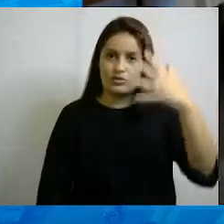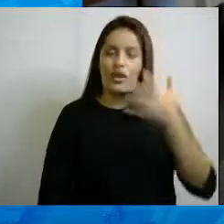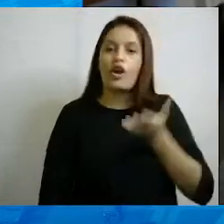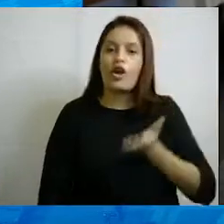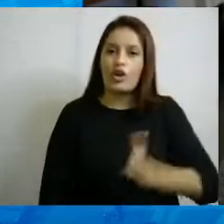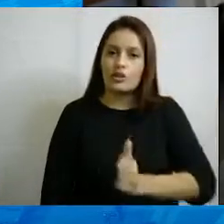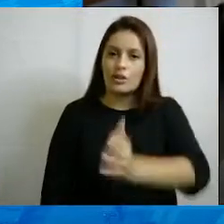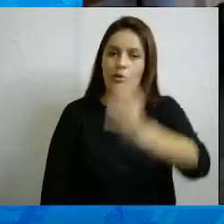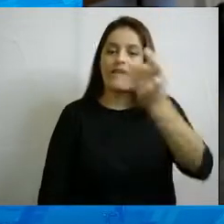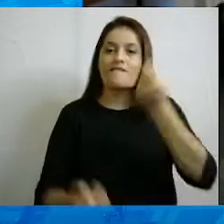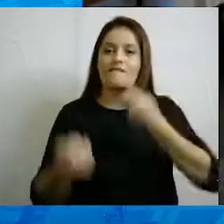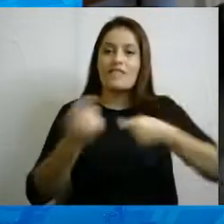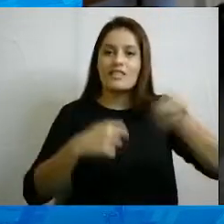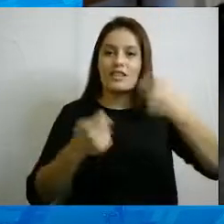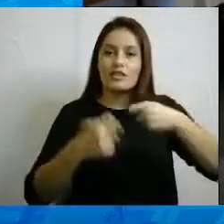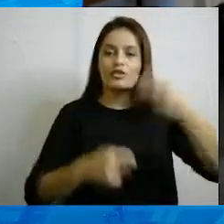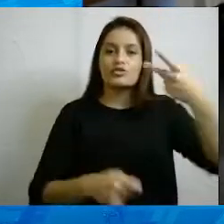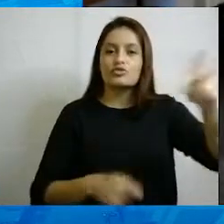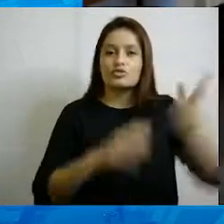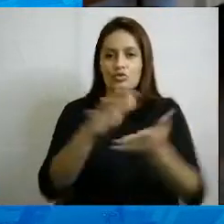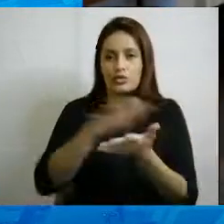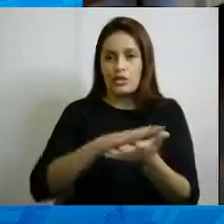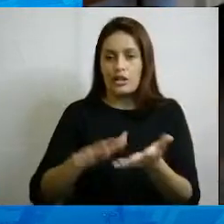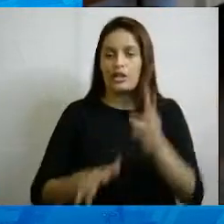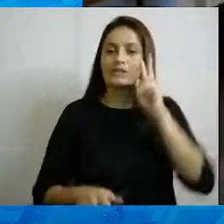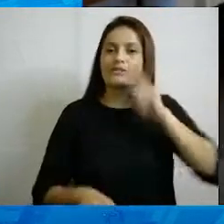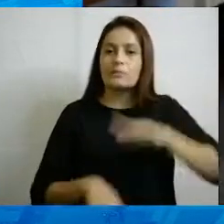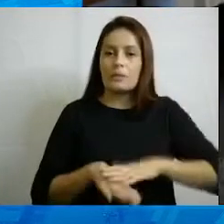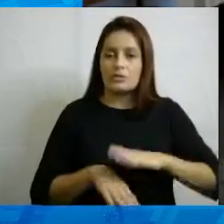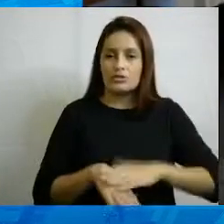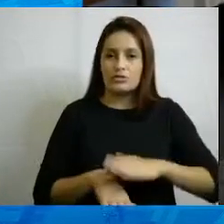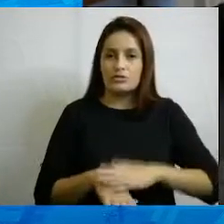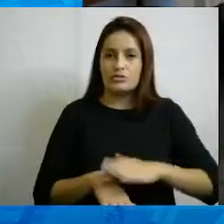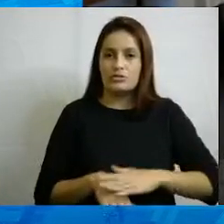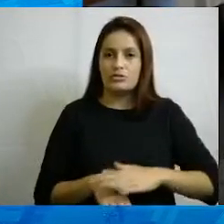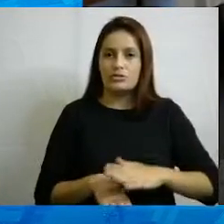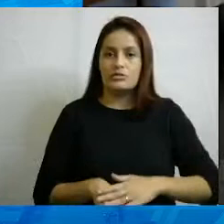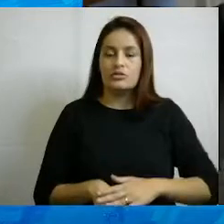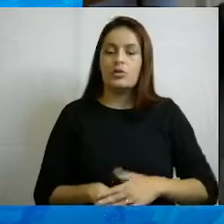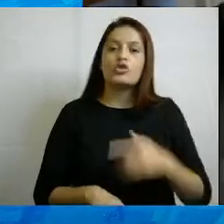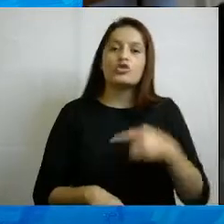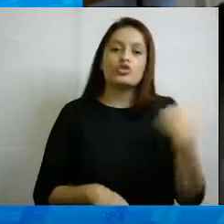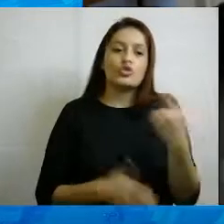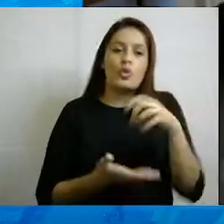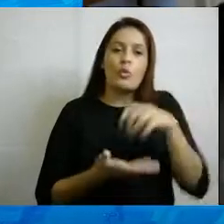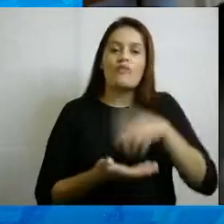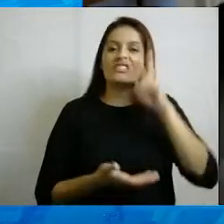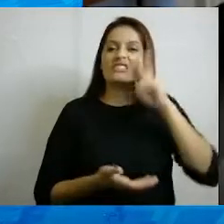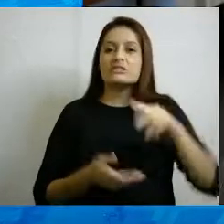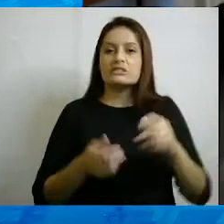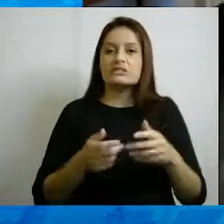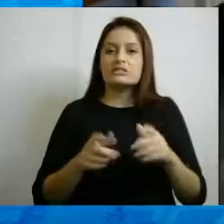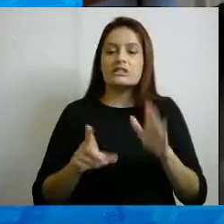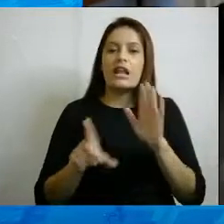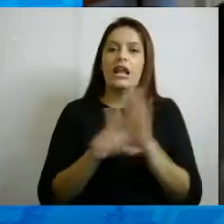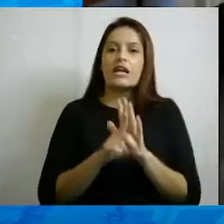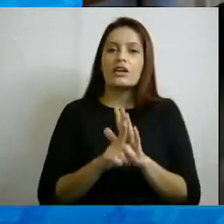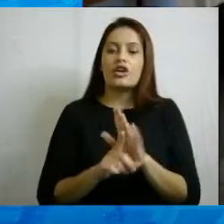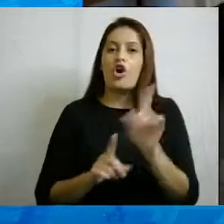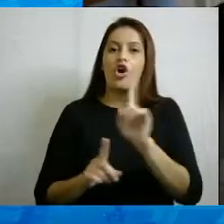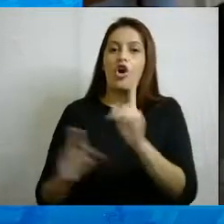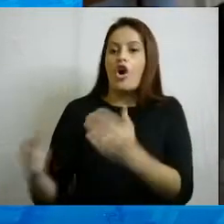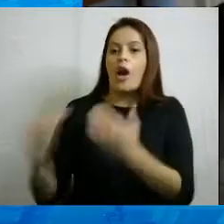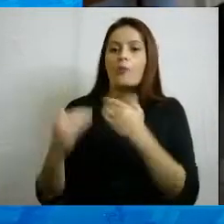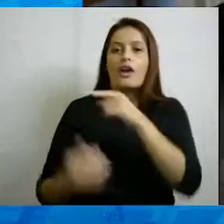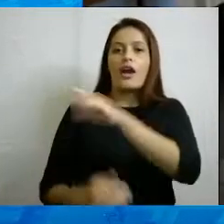vendiendo sus terrenos irregulares. O sea, estamos como en un pueblo sin ley, nadie nos defiende, nadie nos apoya porque él eligió